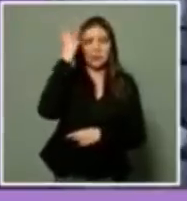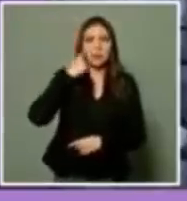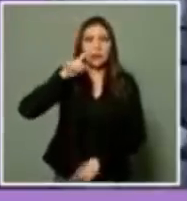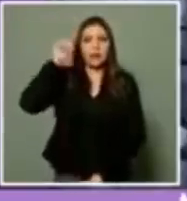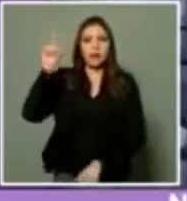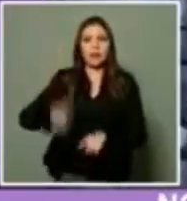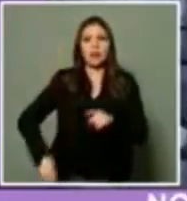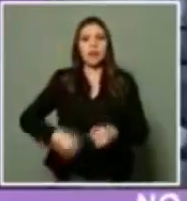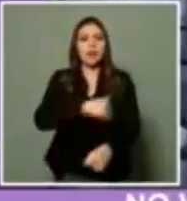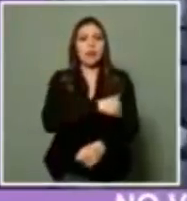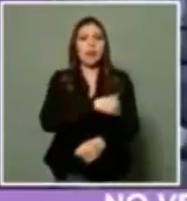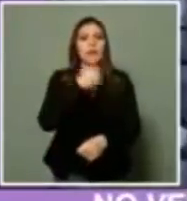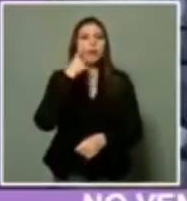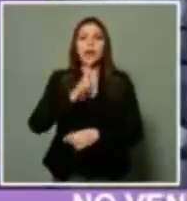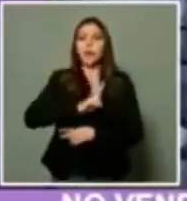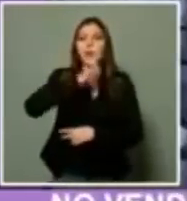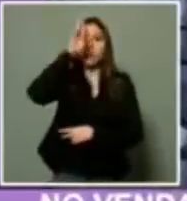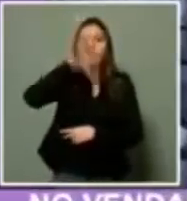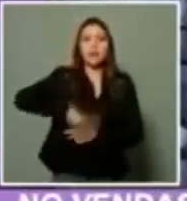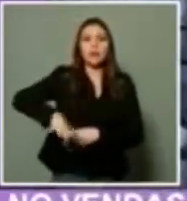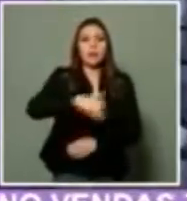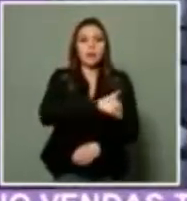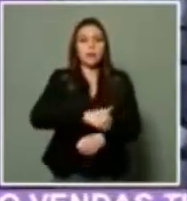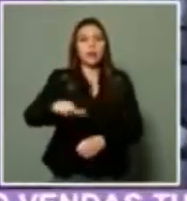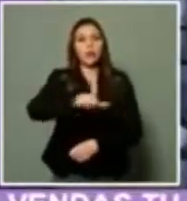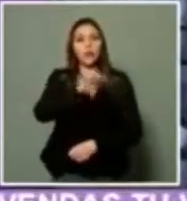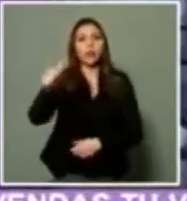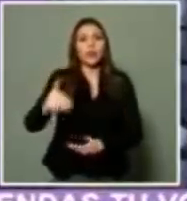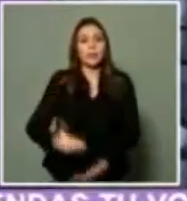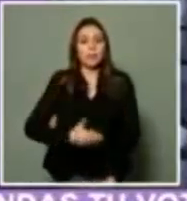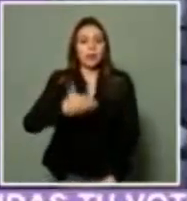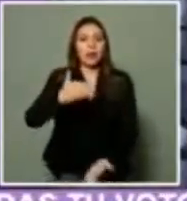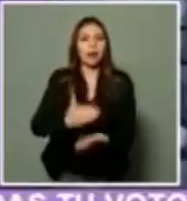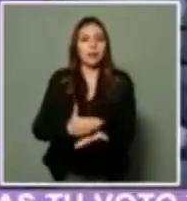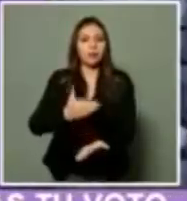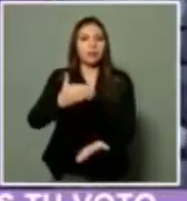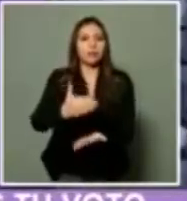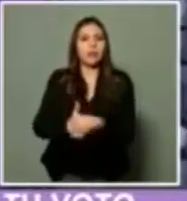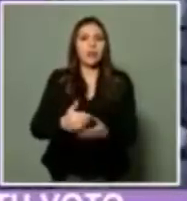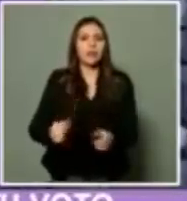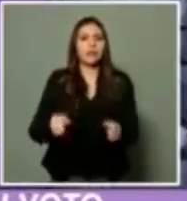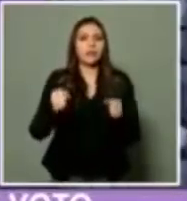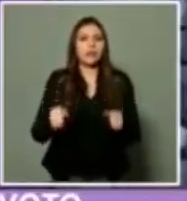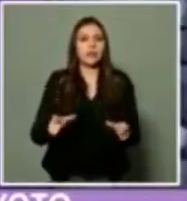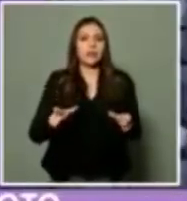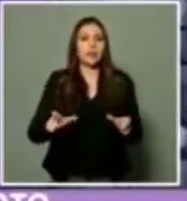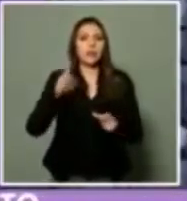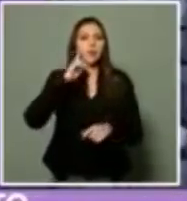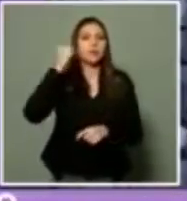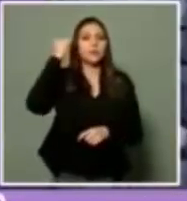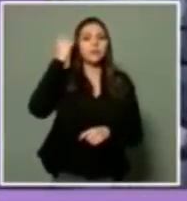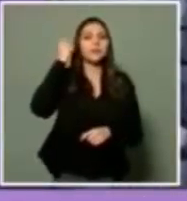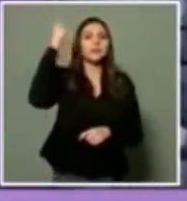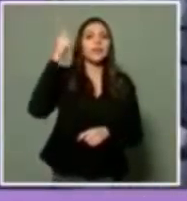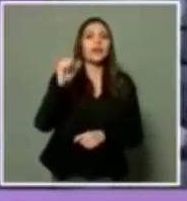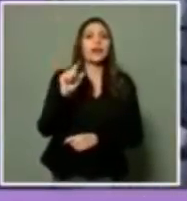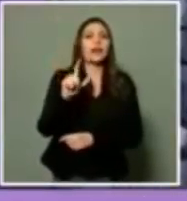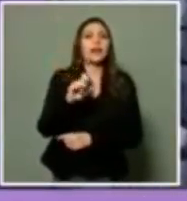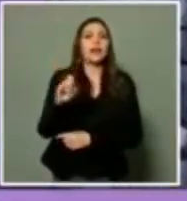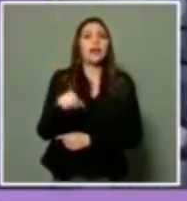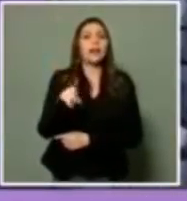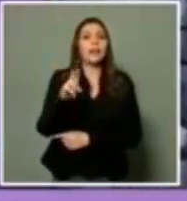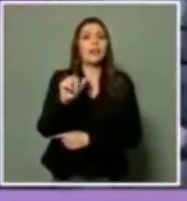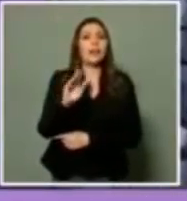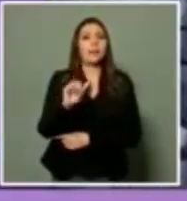violencia familiar y de género. Parada Segura es un programa complementario al de nuestra jefa de gobierno, Alejandra Barrales, que